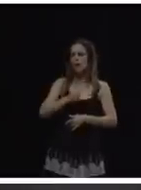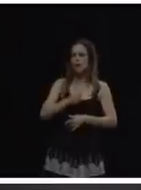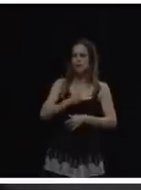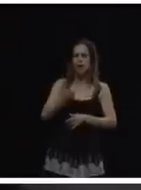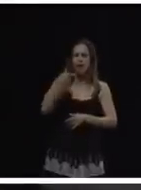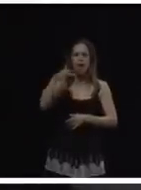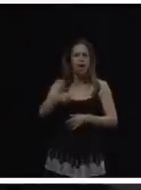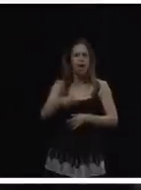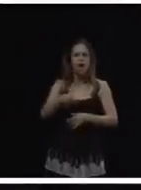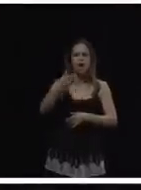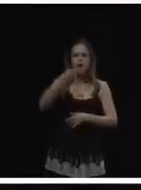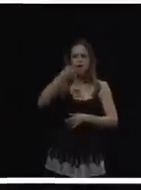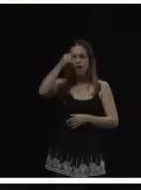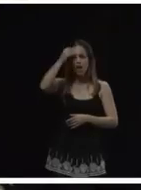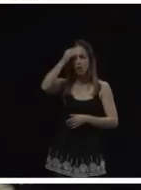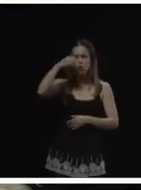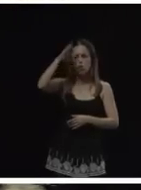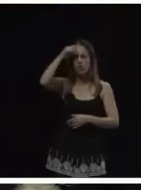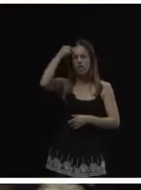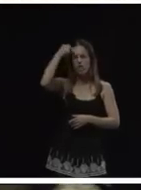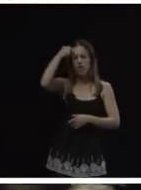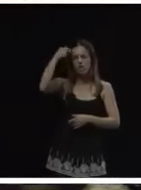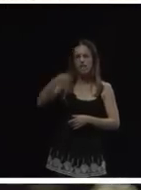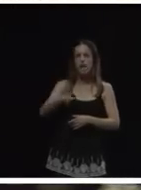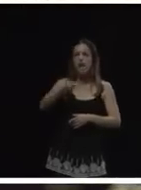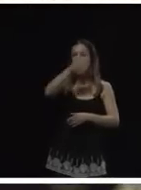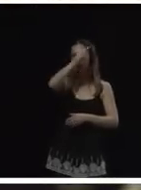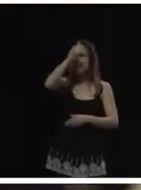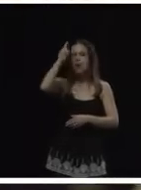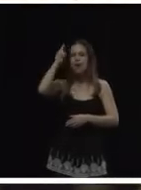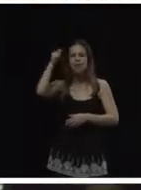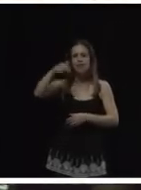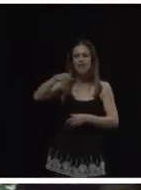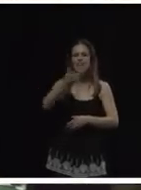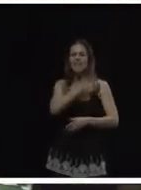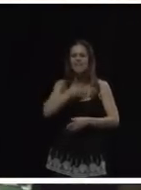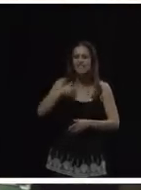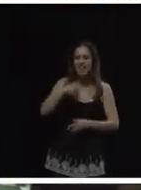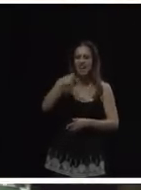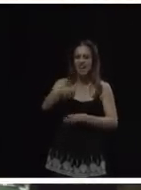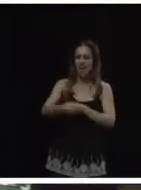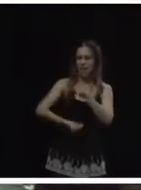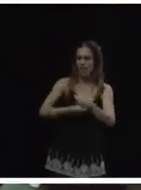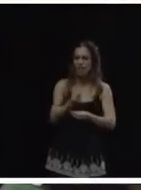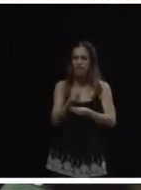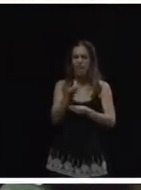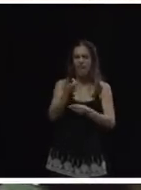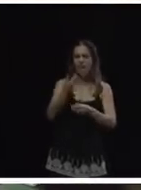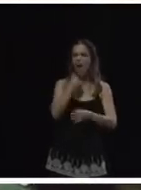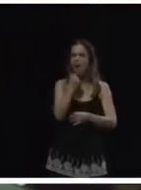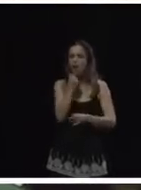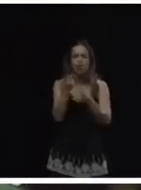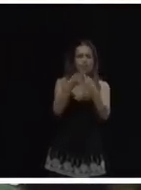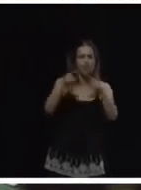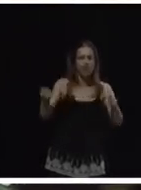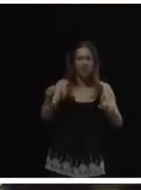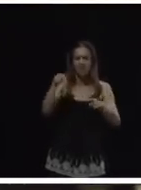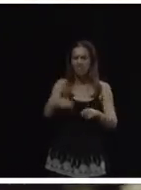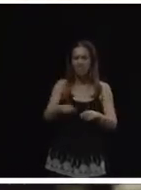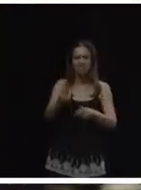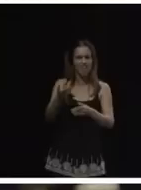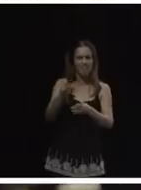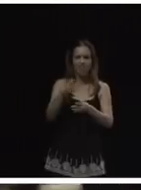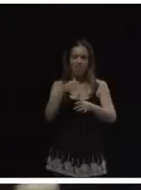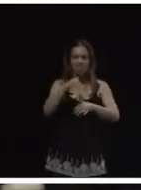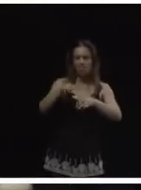Madrid quisieron dibujarnos un destino distinto, cuando en Madrid volvieron a querer ningunear a los andaluces y a las andaluzas, cuando